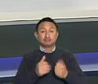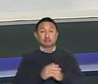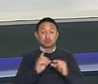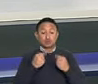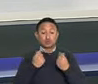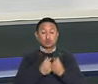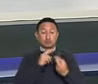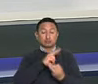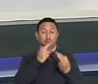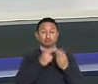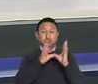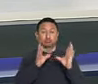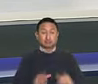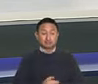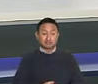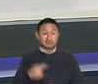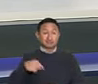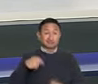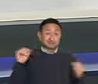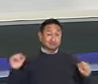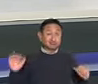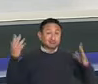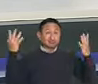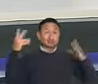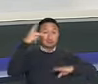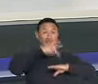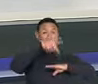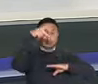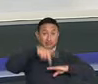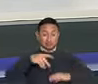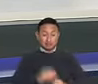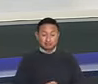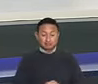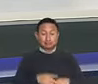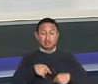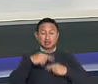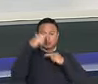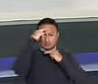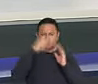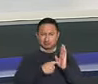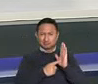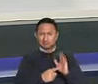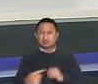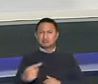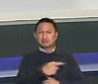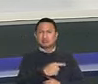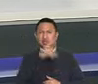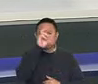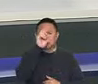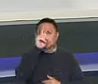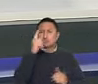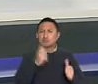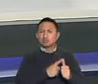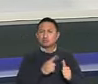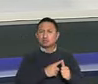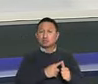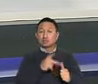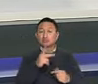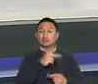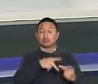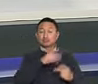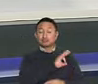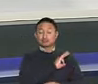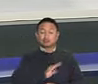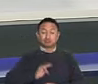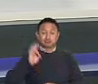bloque de Revolución Ciudadana festejaron su triunfo en la provincia de Pichincha. En la siguiente nota vamos a revisar las primeras declaraciones de la prefecta